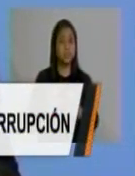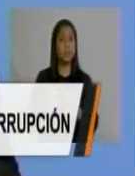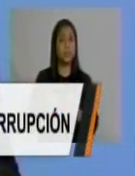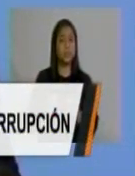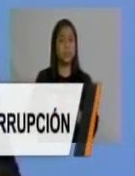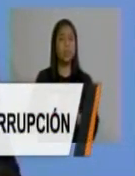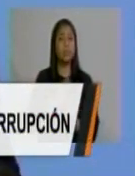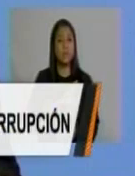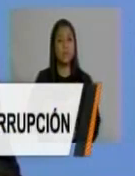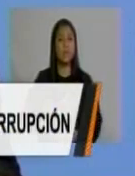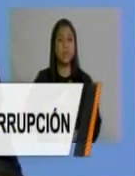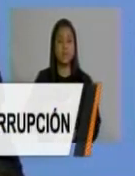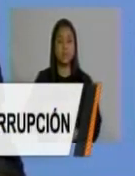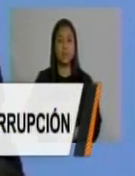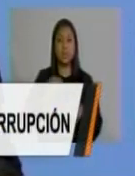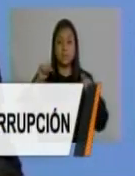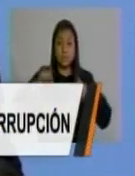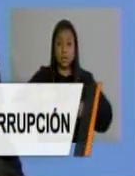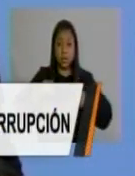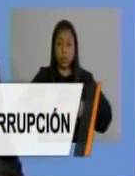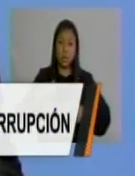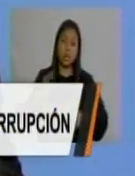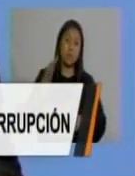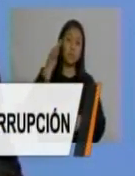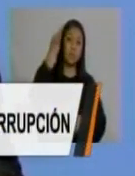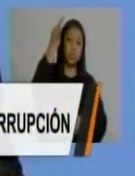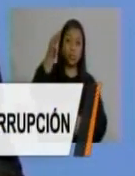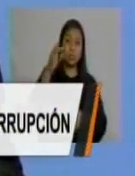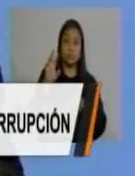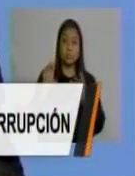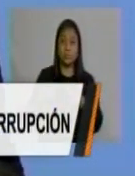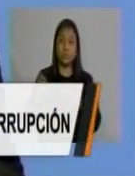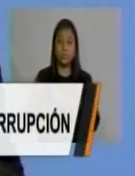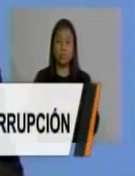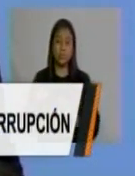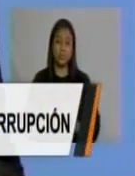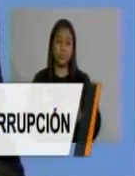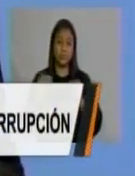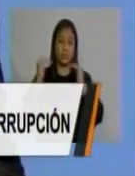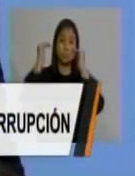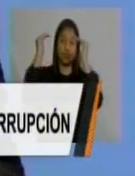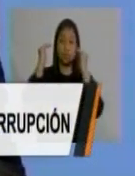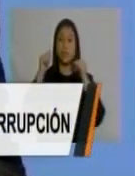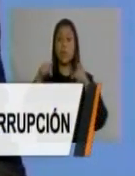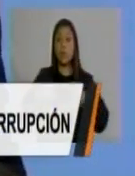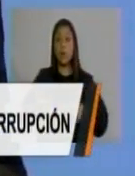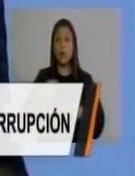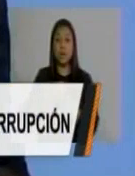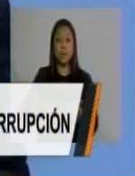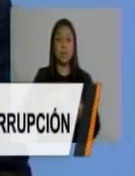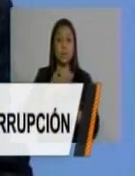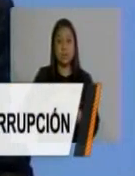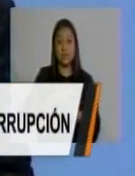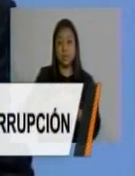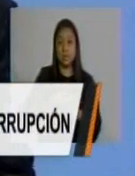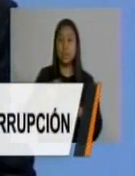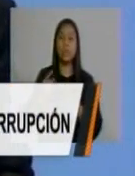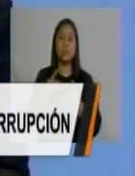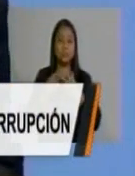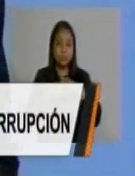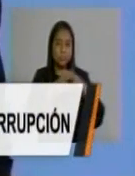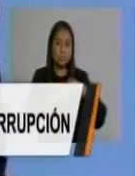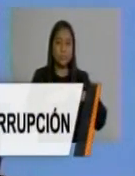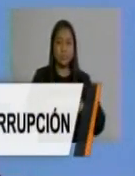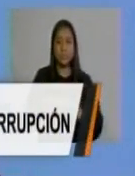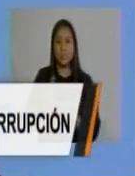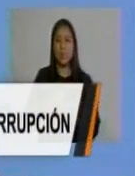bien de las presentes y futuras generaciones. Hoy el reto es reconstruir Guatemala, sí,